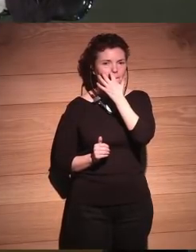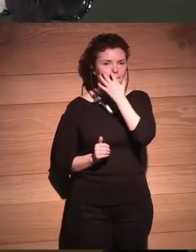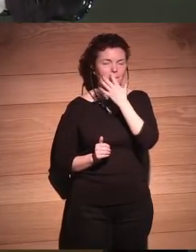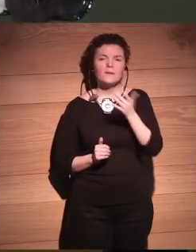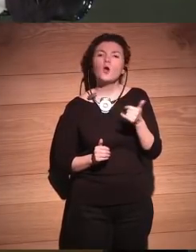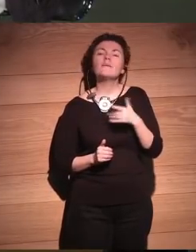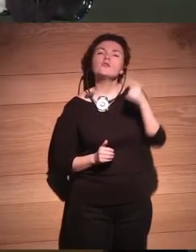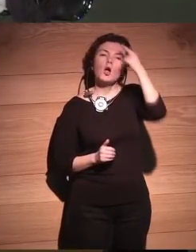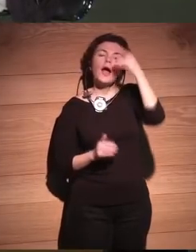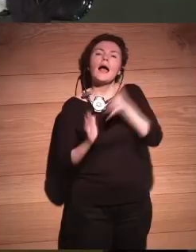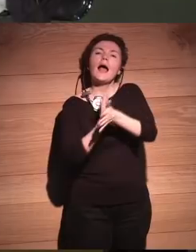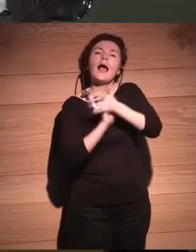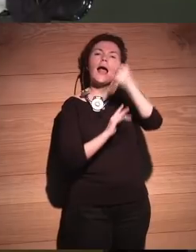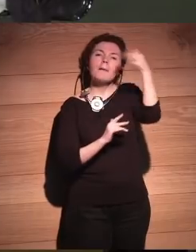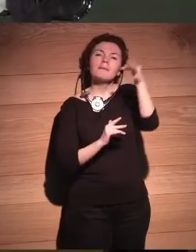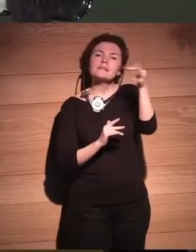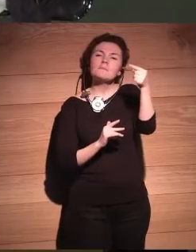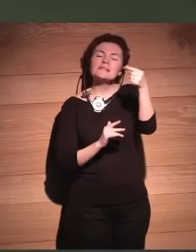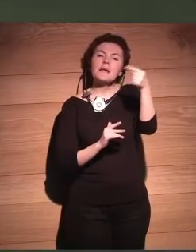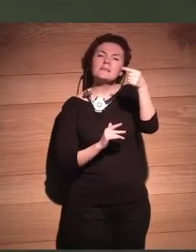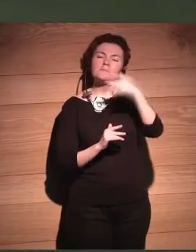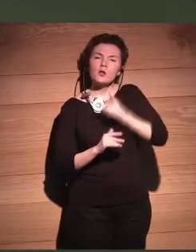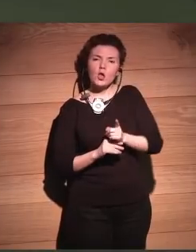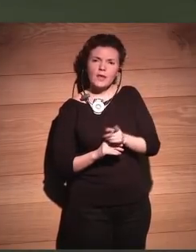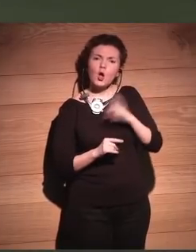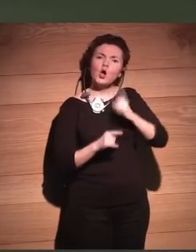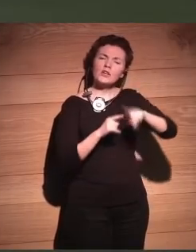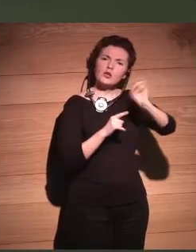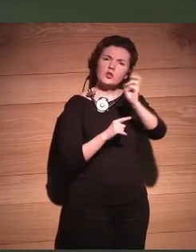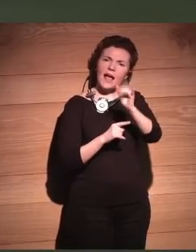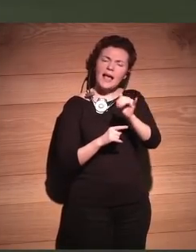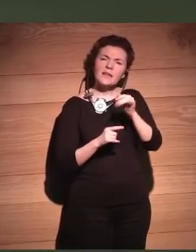bueno, no quería ser pesimista con mi último comentario. Sí que va a haber otras cosas